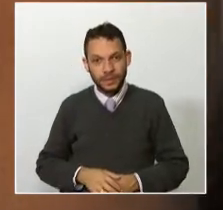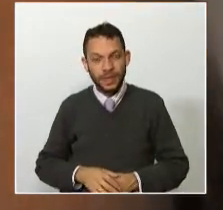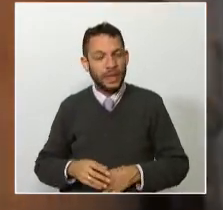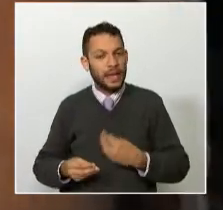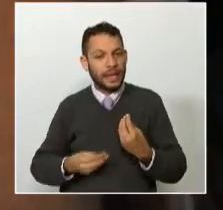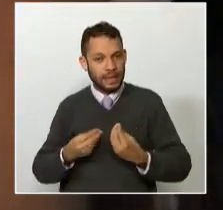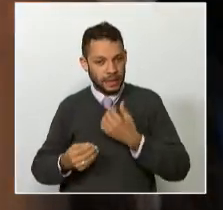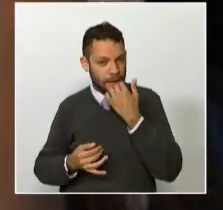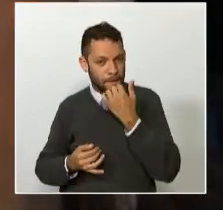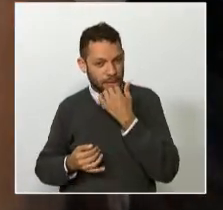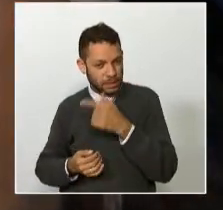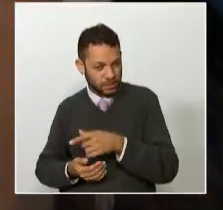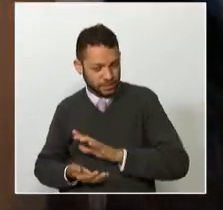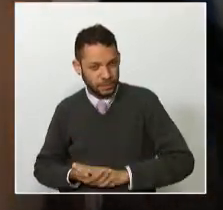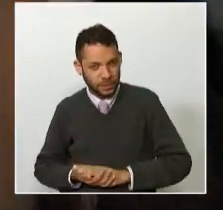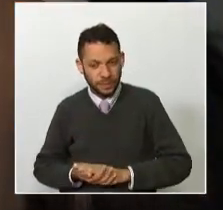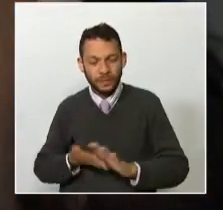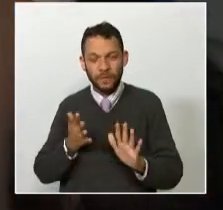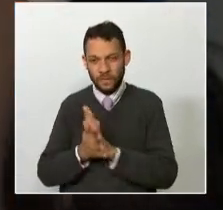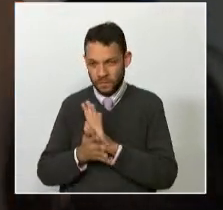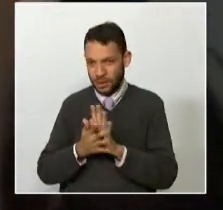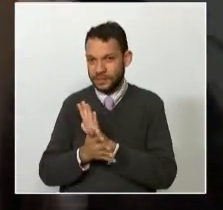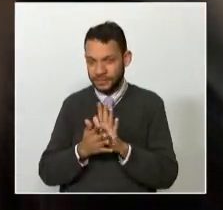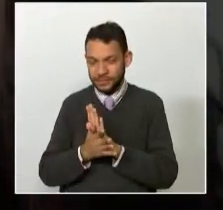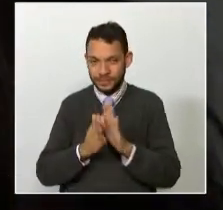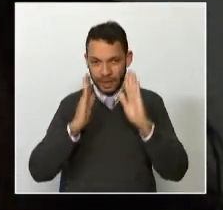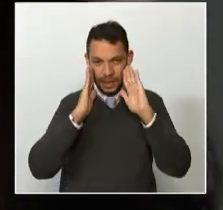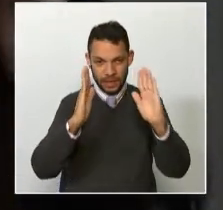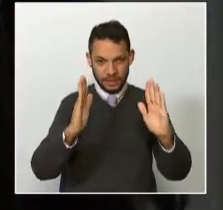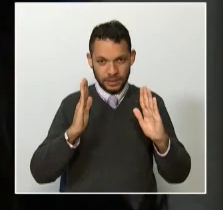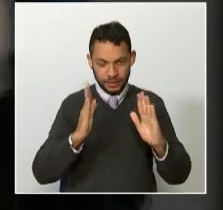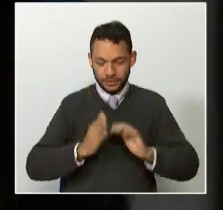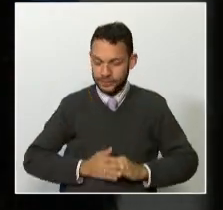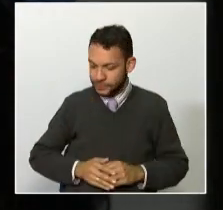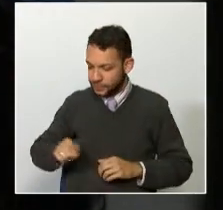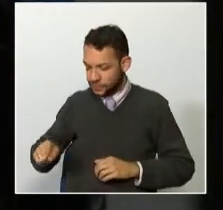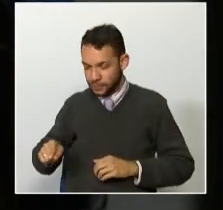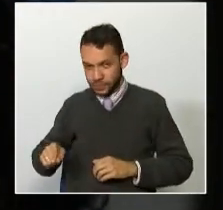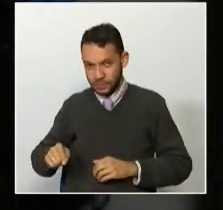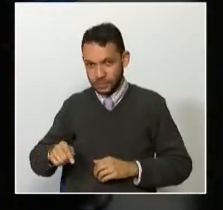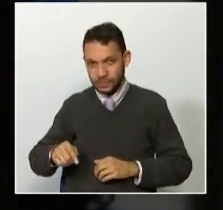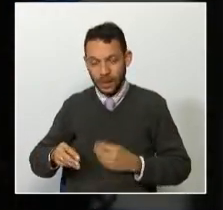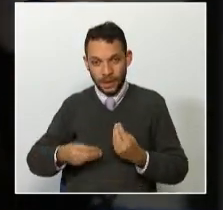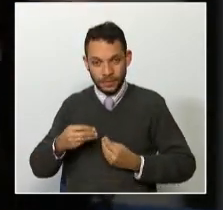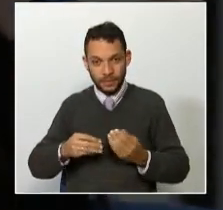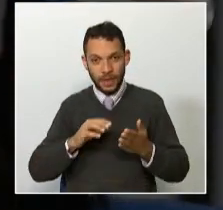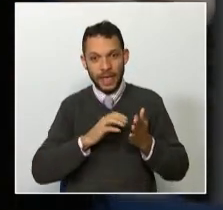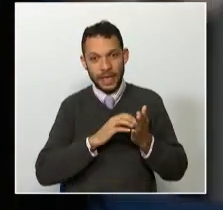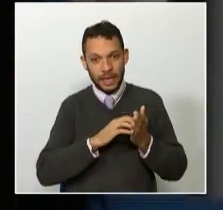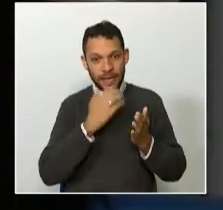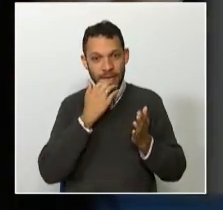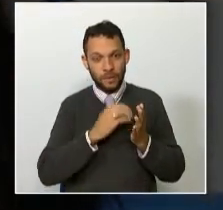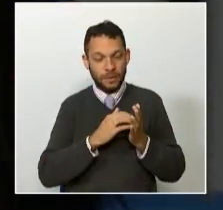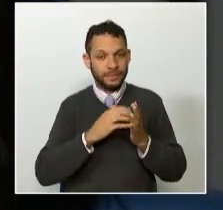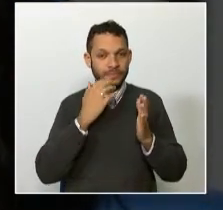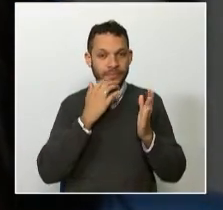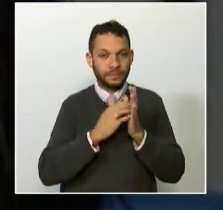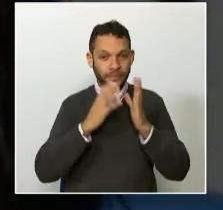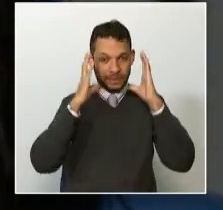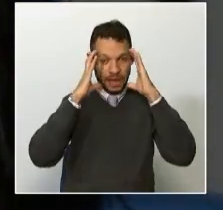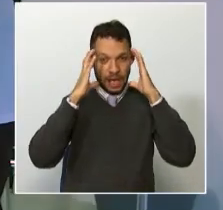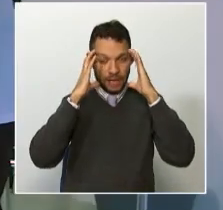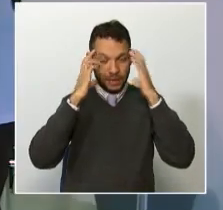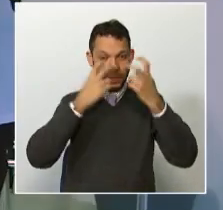¿Qué es lo que está pasando? Entonces aquí ya me remito, digamos, a una maqueta de un cráneo. Resulta que